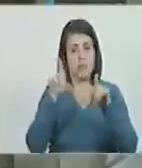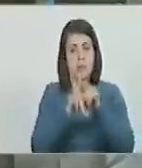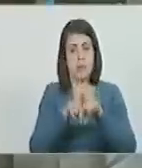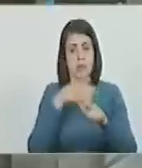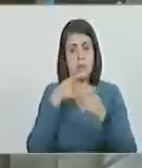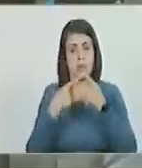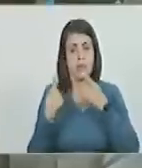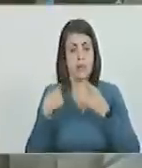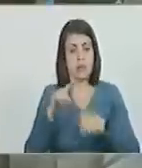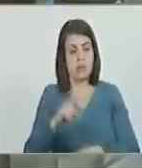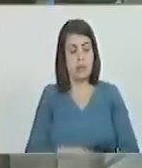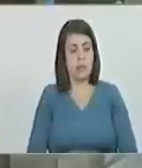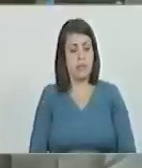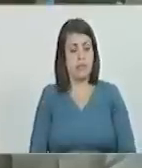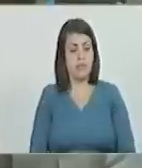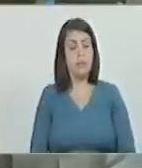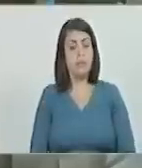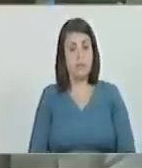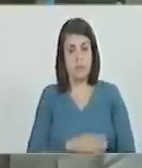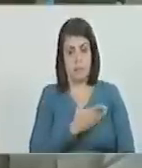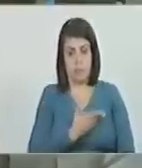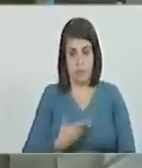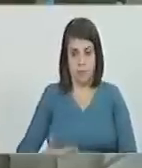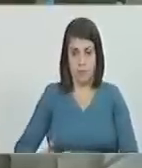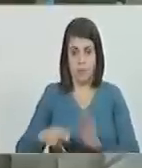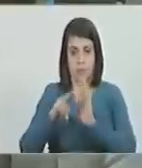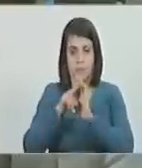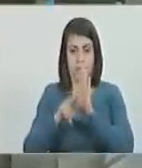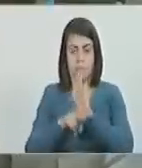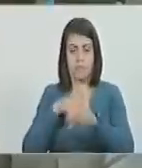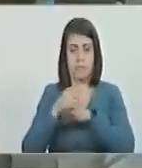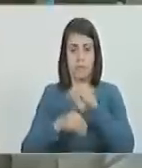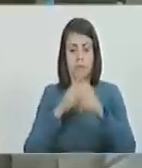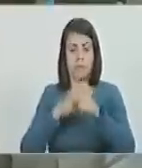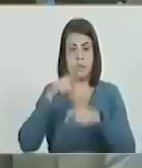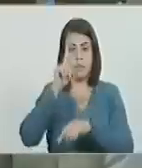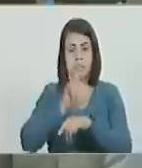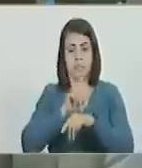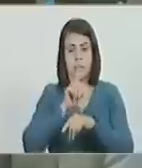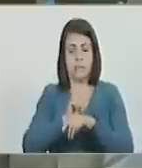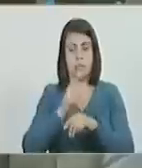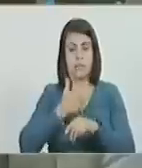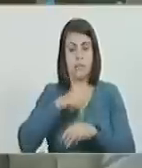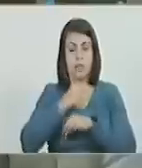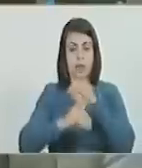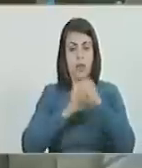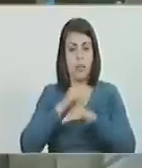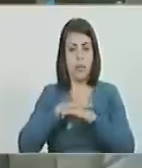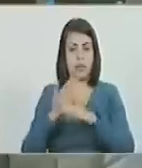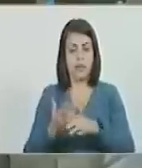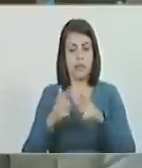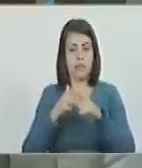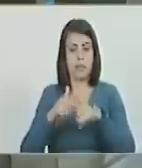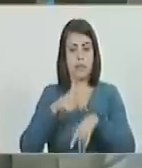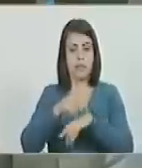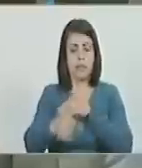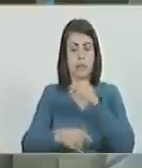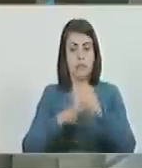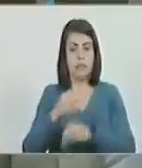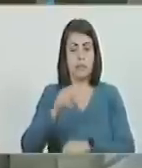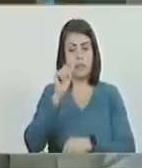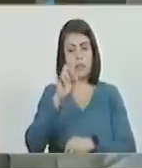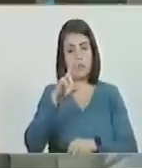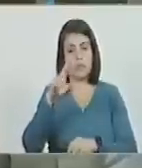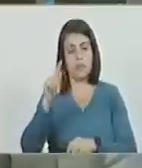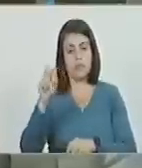Asimismo, y teniendo en cuenta, presidente, estas medidas coercitivas unilaterales, nuestro querido Arturo